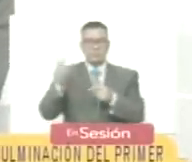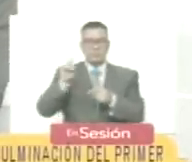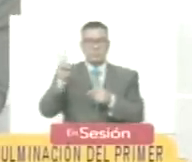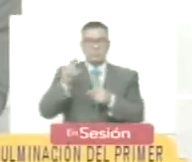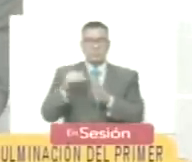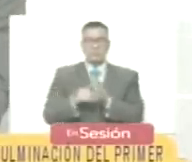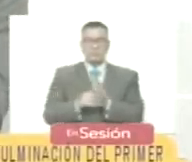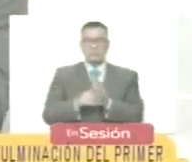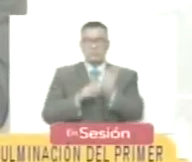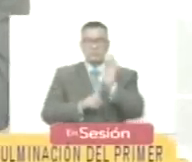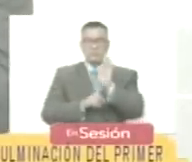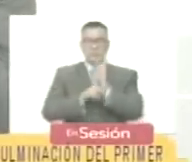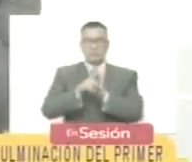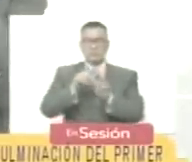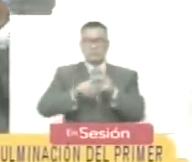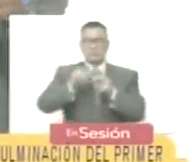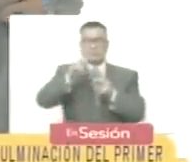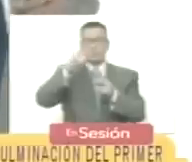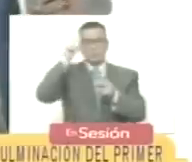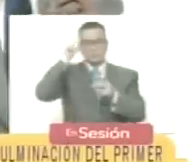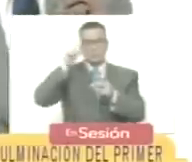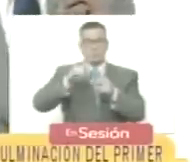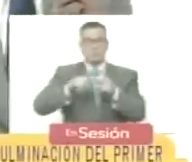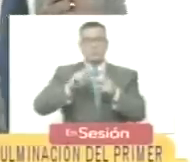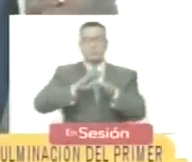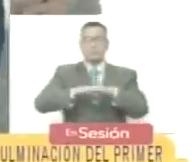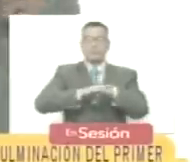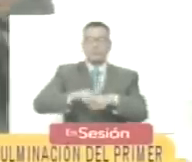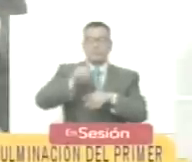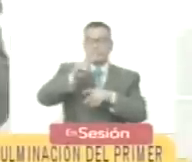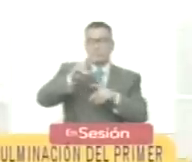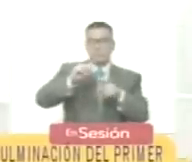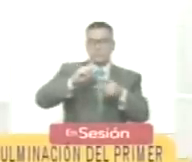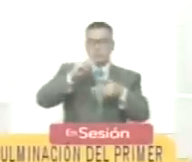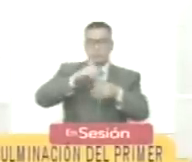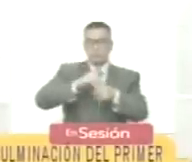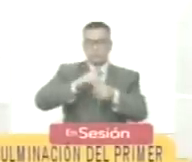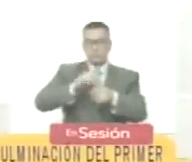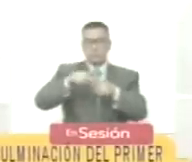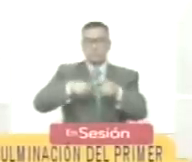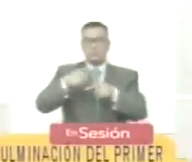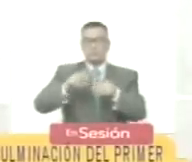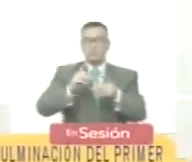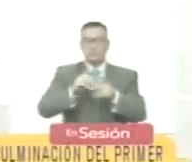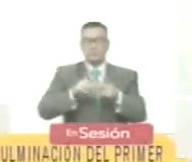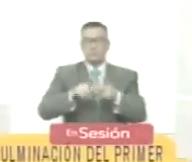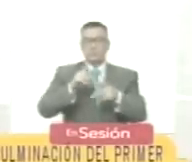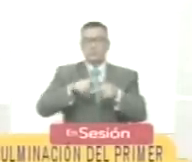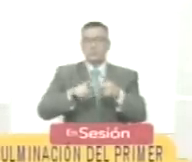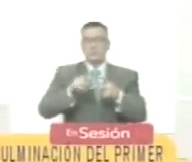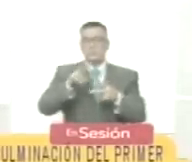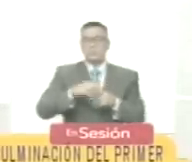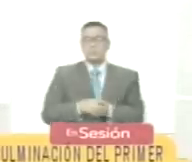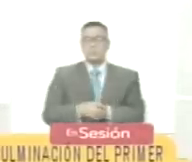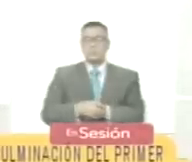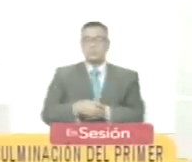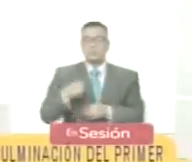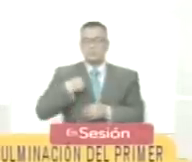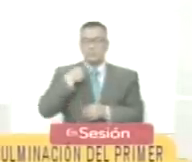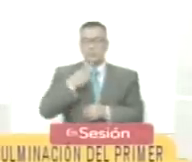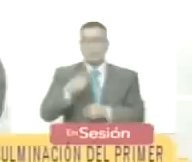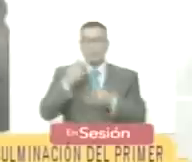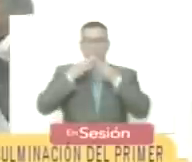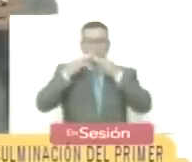venezolana crecerá dos dígitos solamente en este semestre. Y me atrevo más,